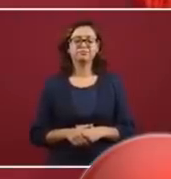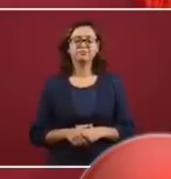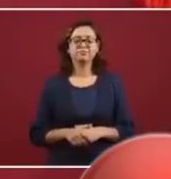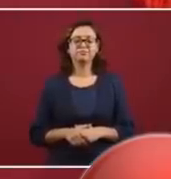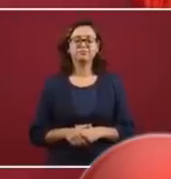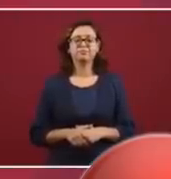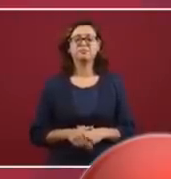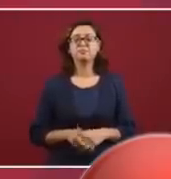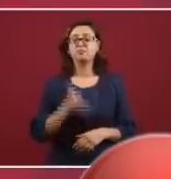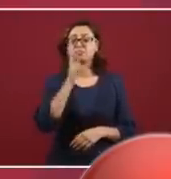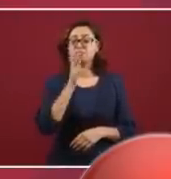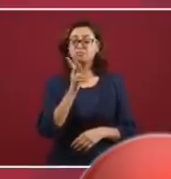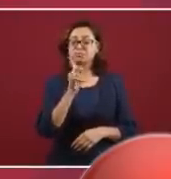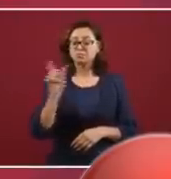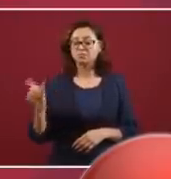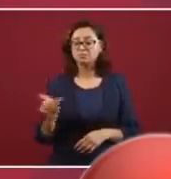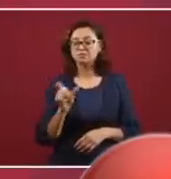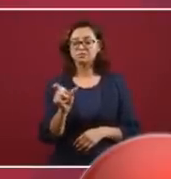que se utilizó,